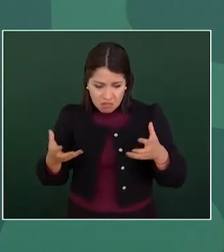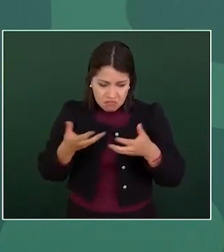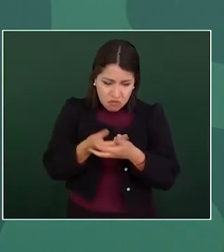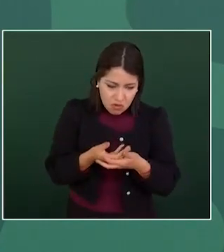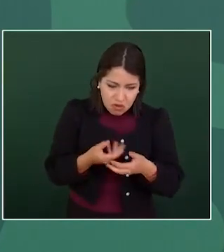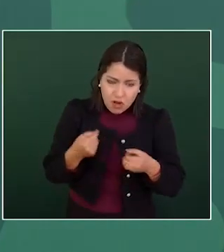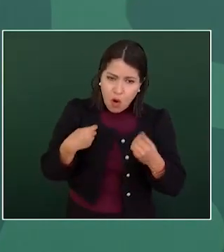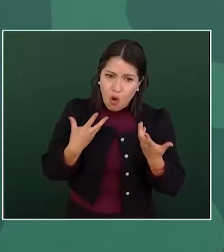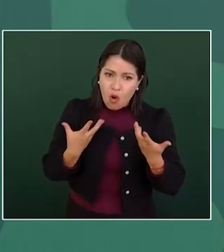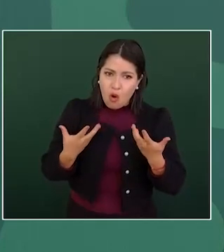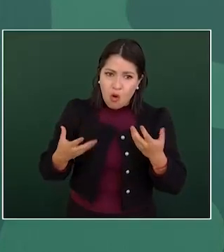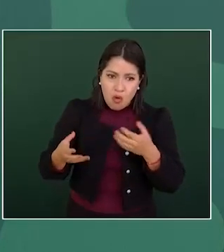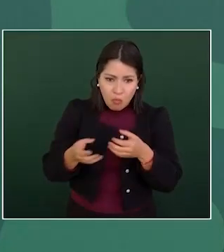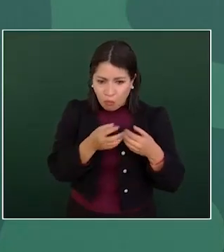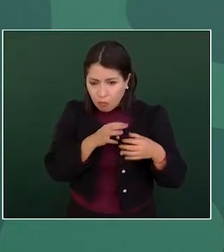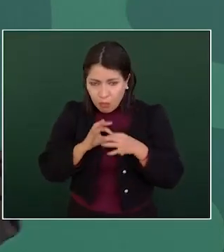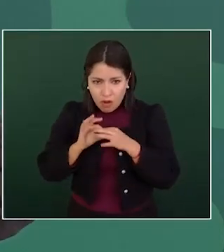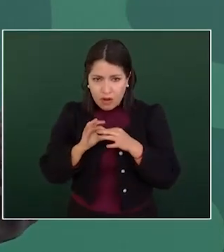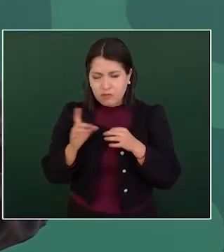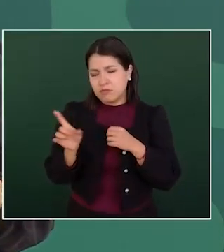que